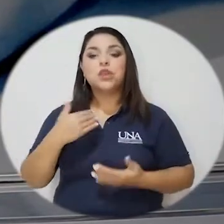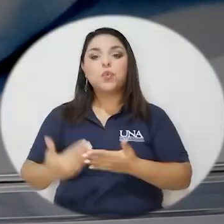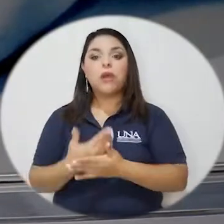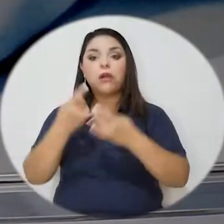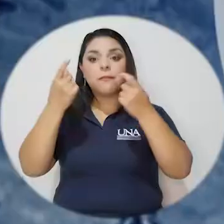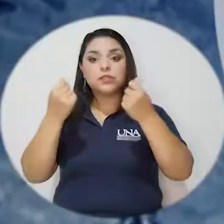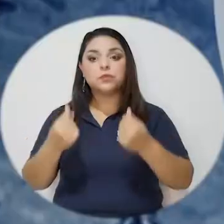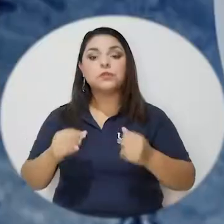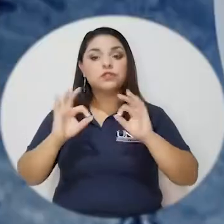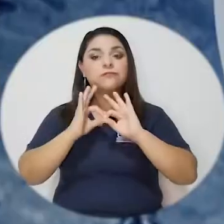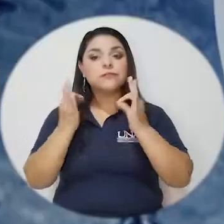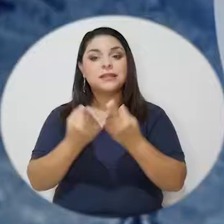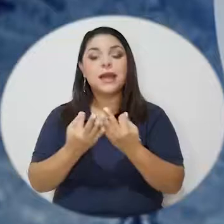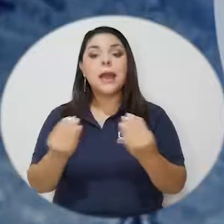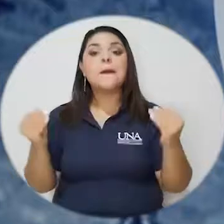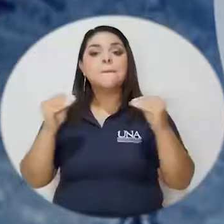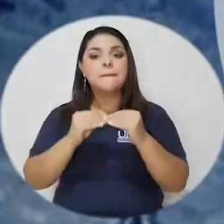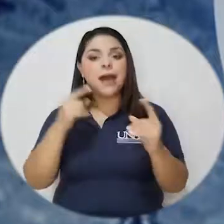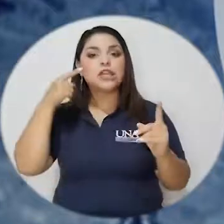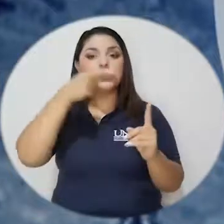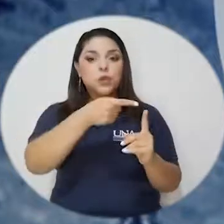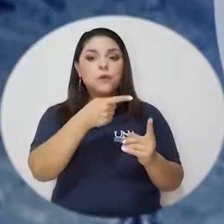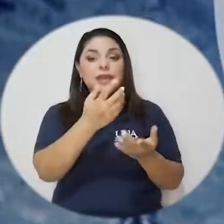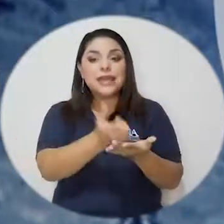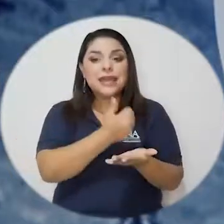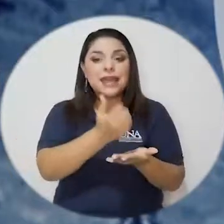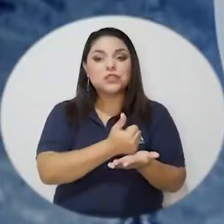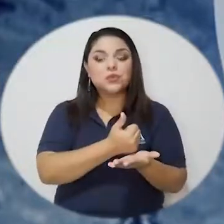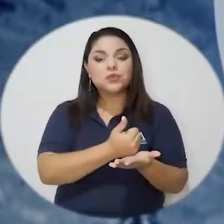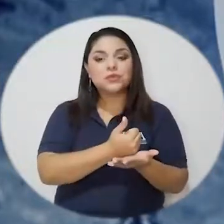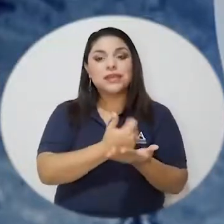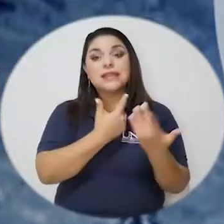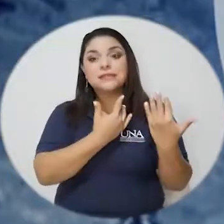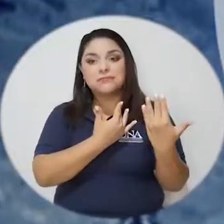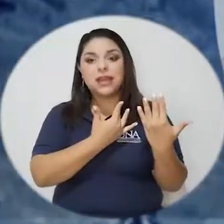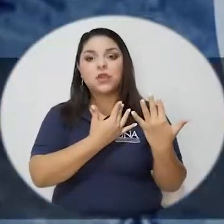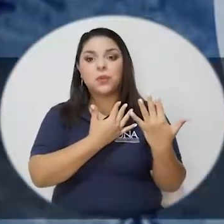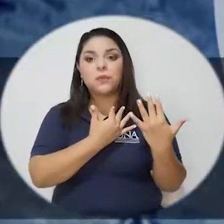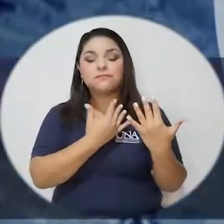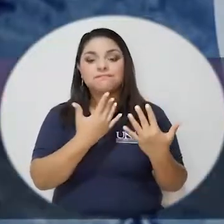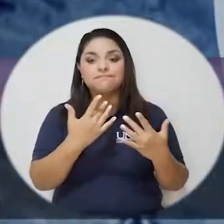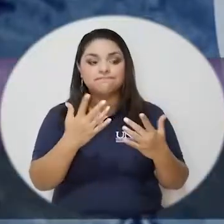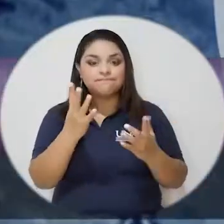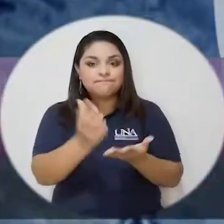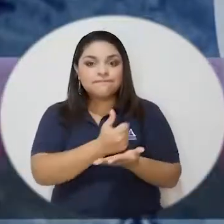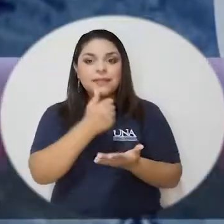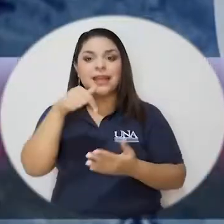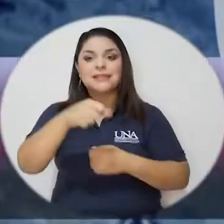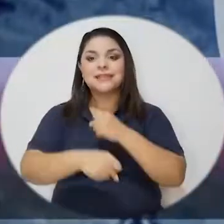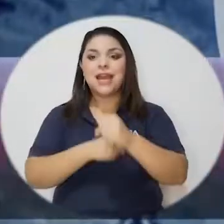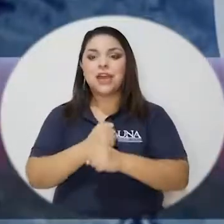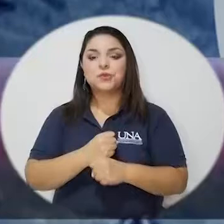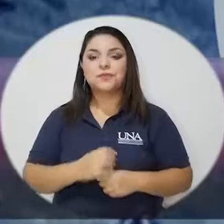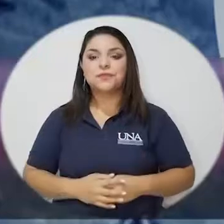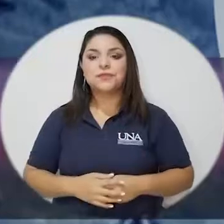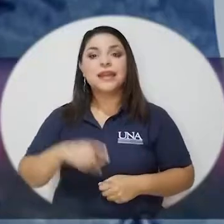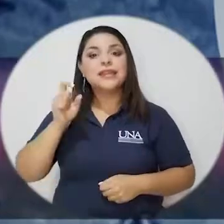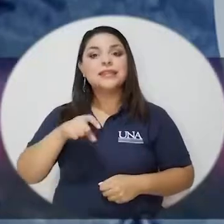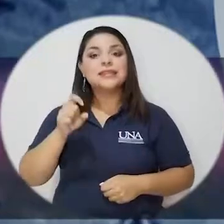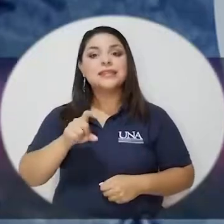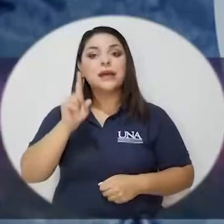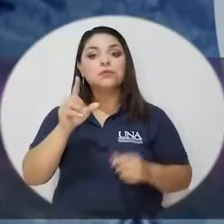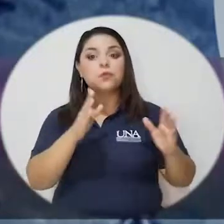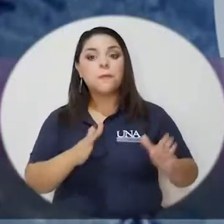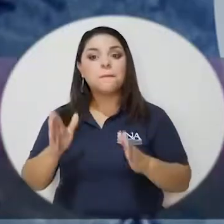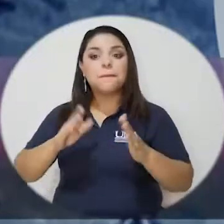un nuevo presupuesto familiar más acorde a los ingresos que percibe o que espera percibir este año. Necesitamos un